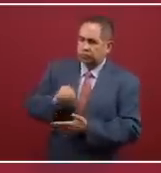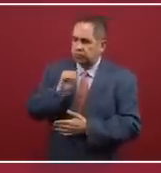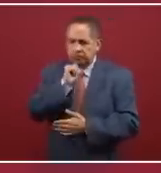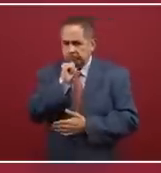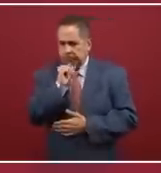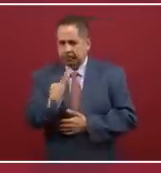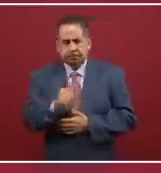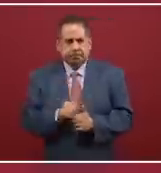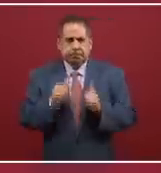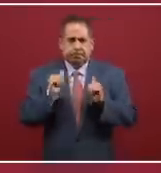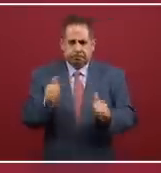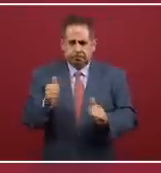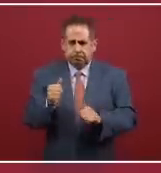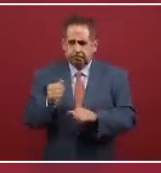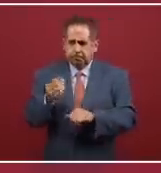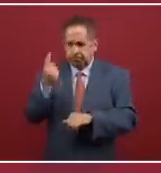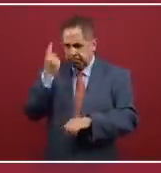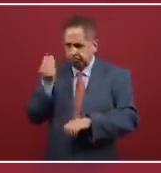aranceles